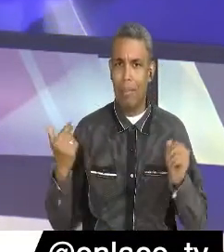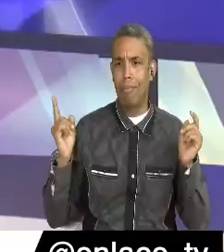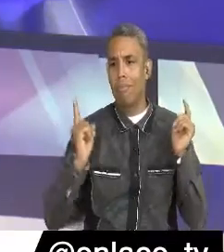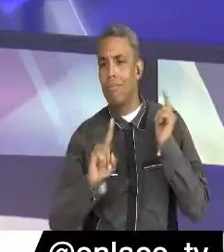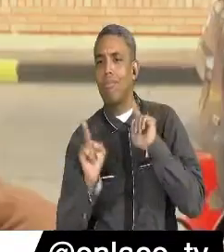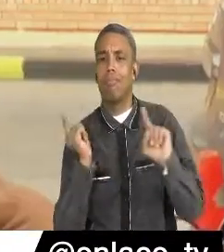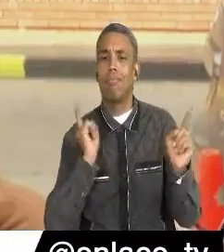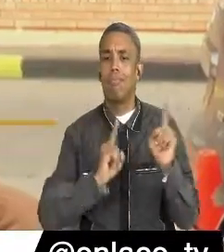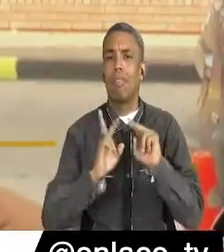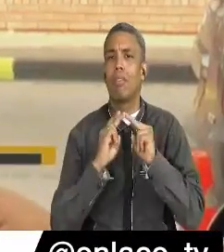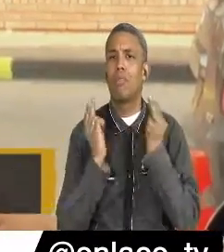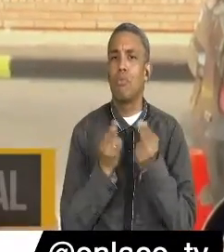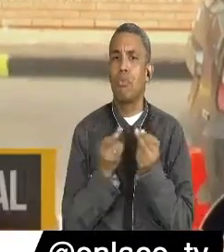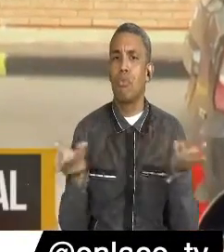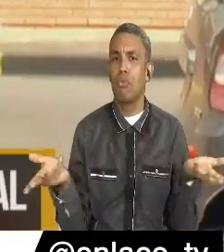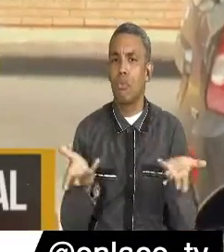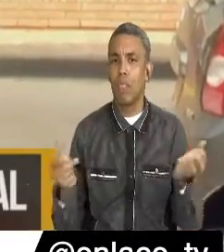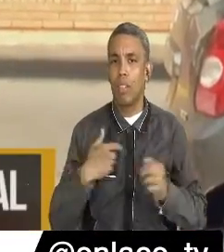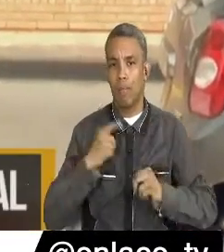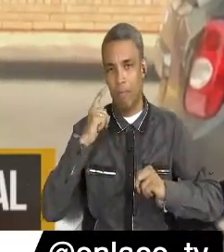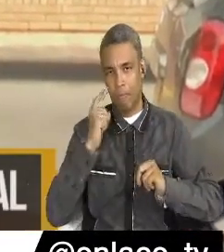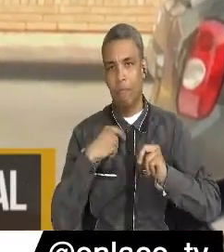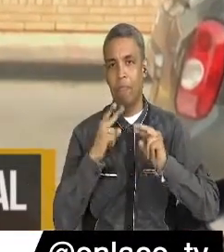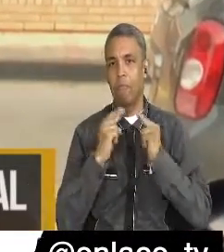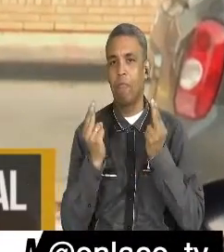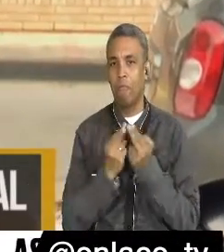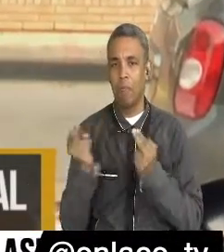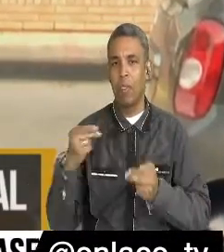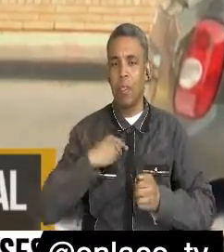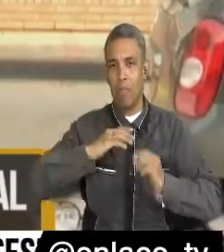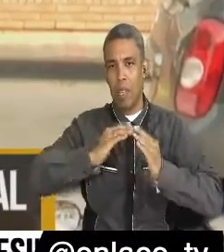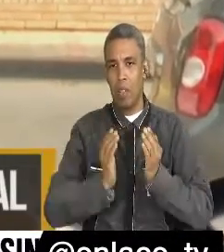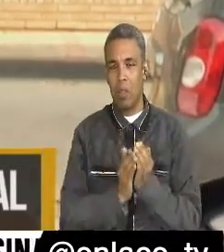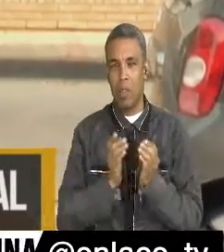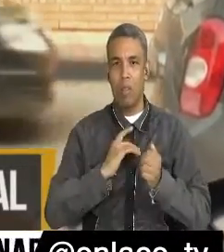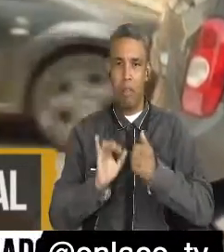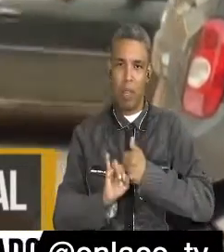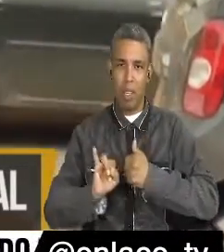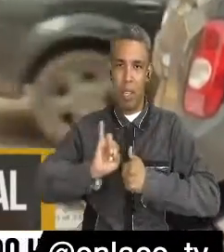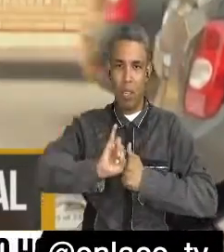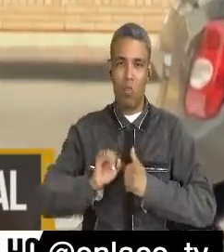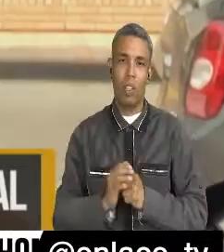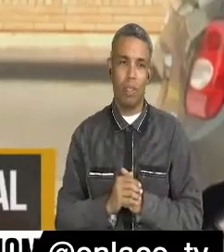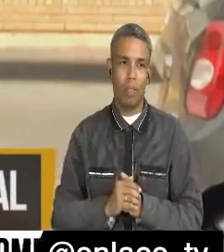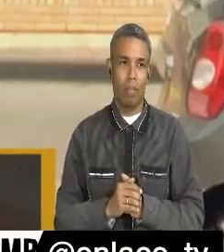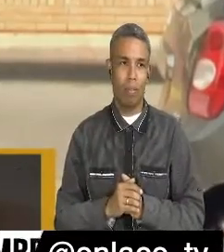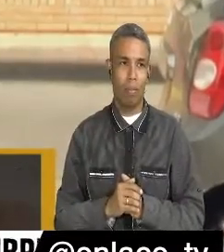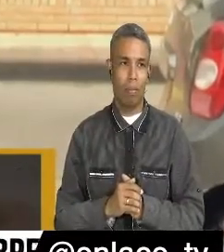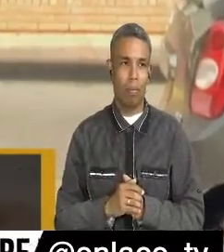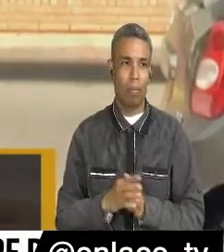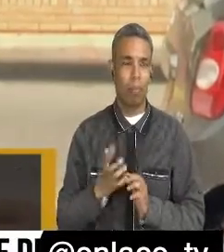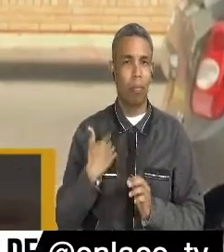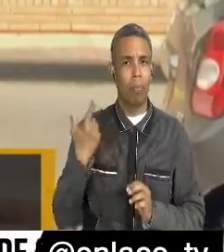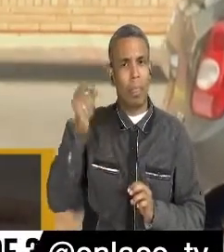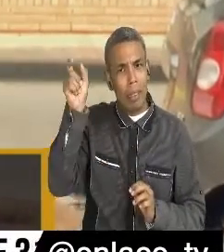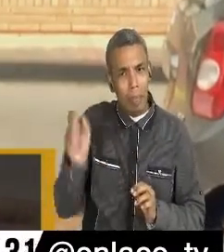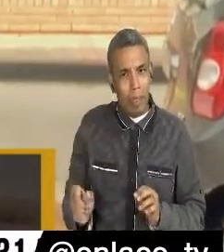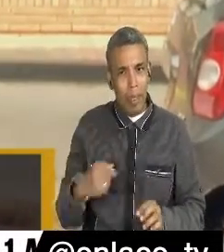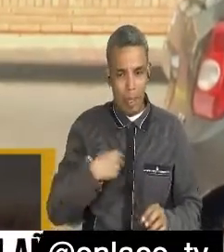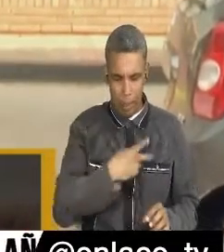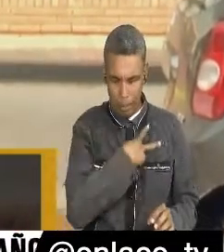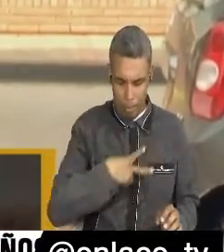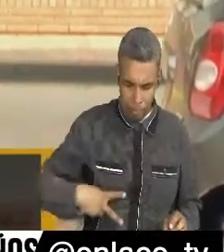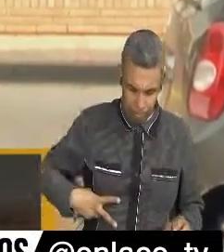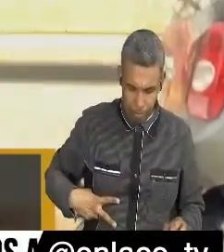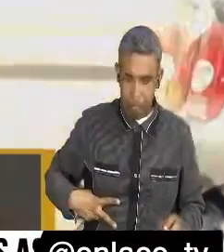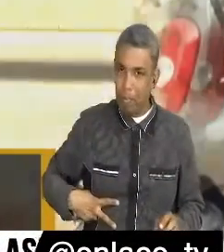Industrial. Hoy es la posesión de cargos del gobierno escolar, donde van a posesionar al personero y al contralor elegidos